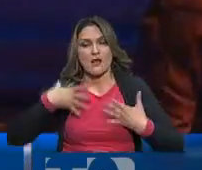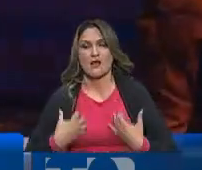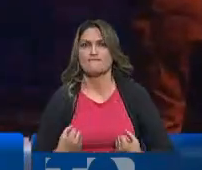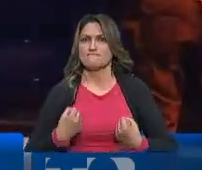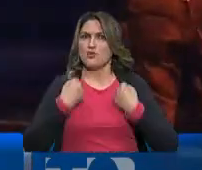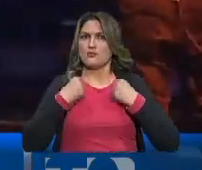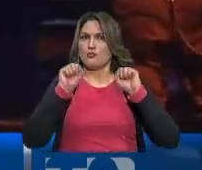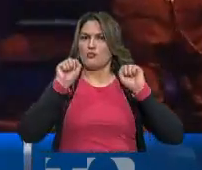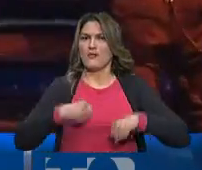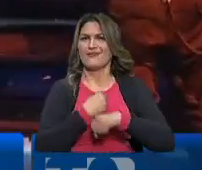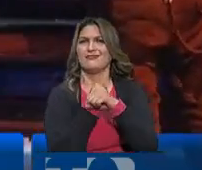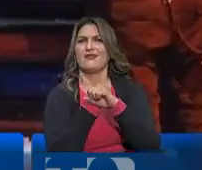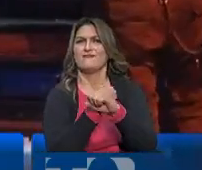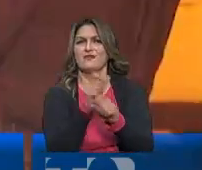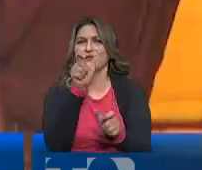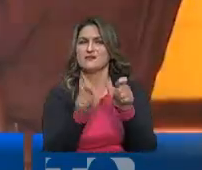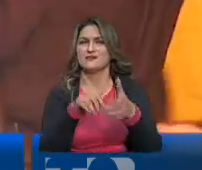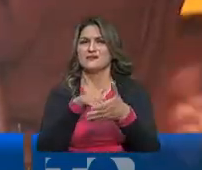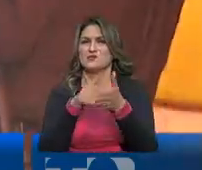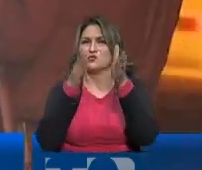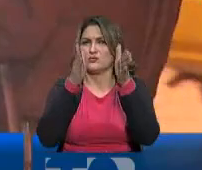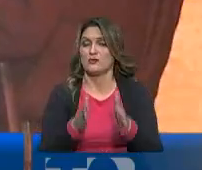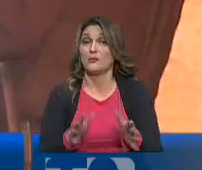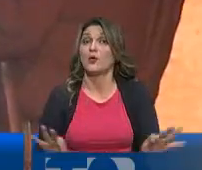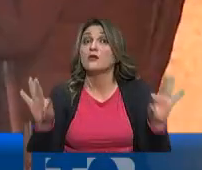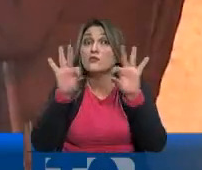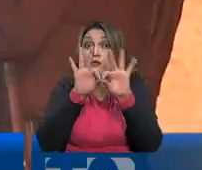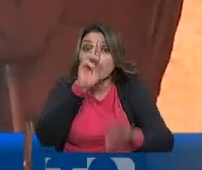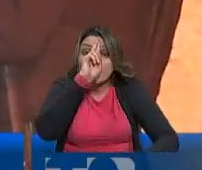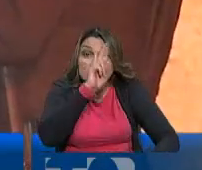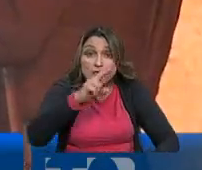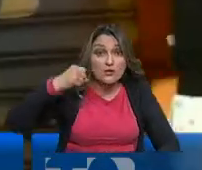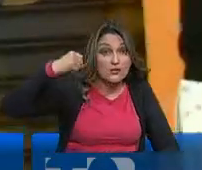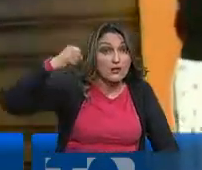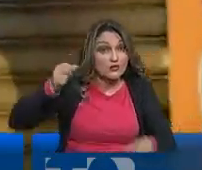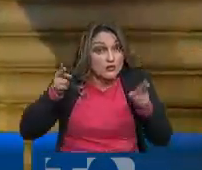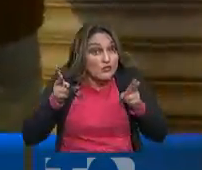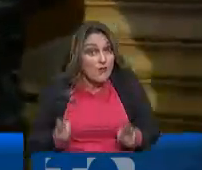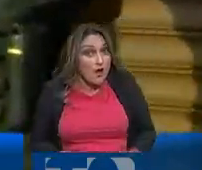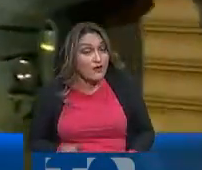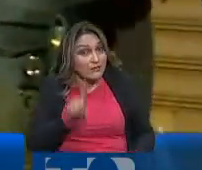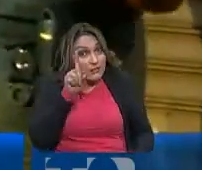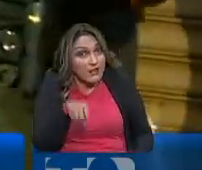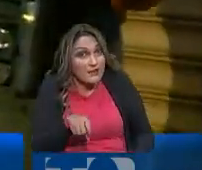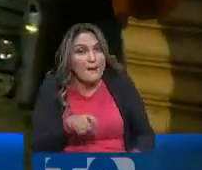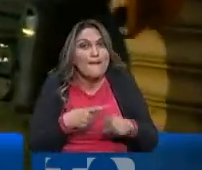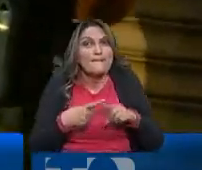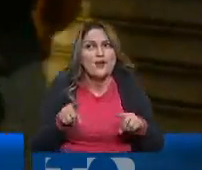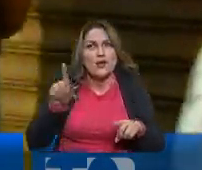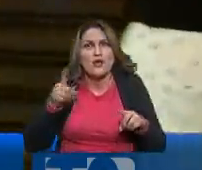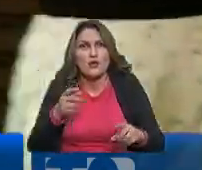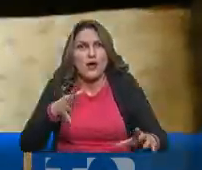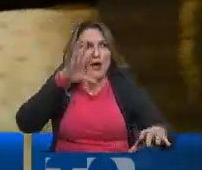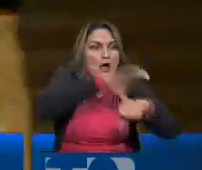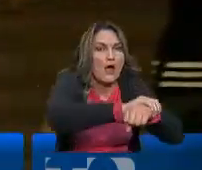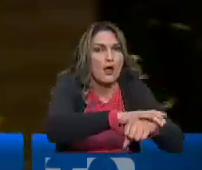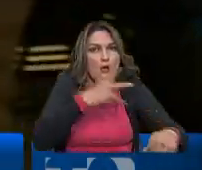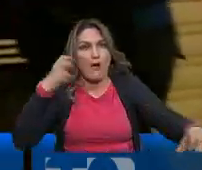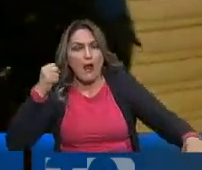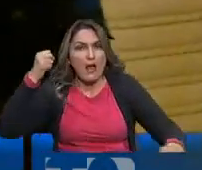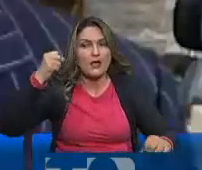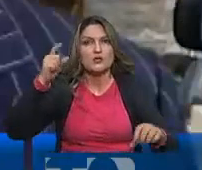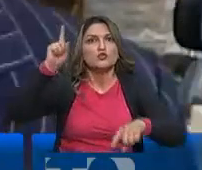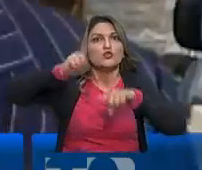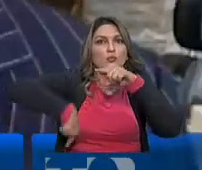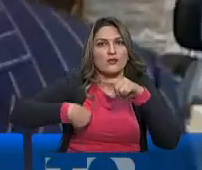de los ciudadanos. Claro, con apego a los derechos humanos, sí, pero sin temor a ser enjuiciados injustamente por hacer su